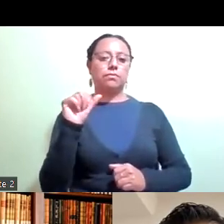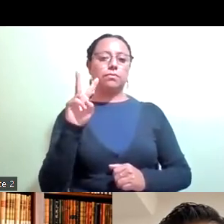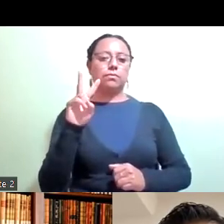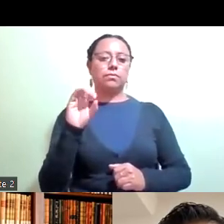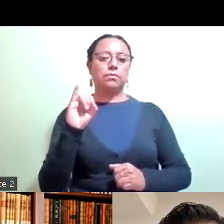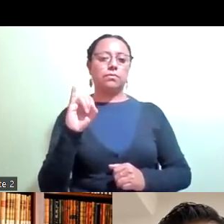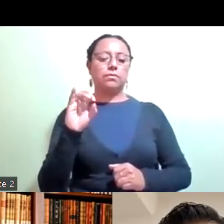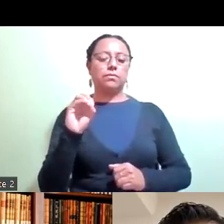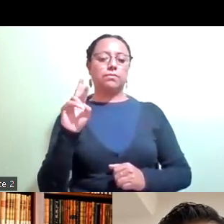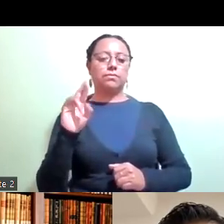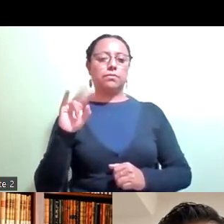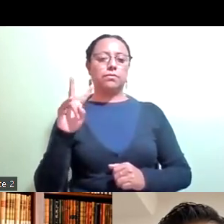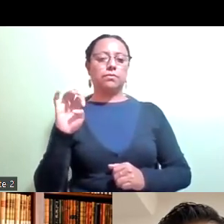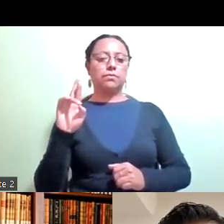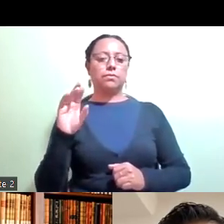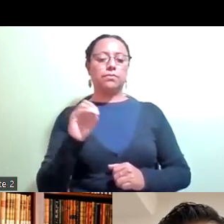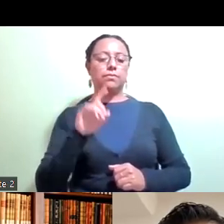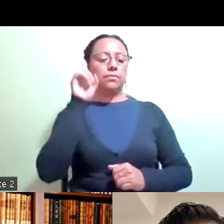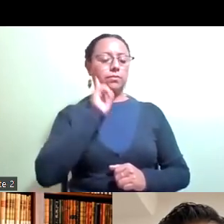Diputada Marta Soledad Ávila Ventura.